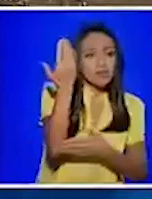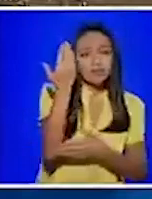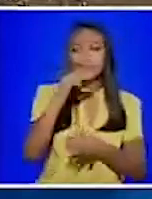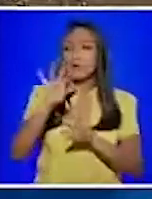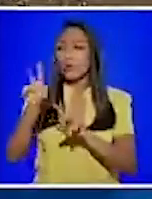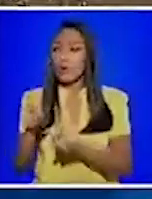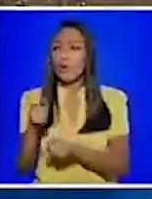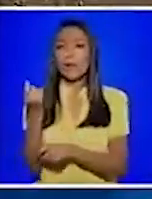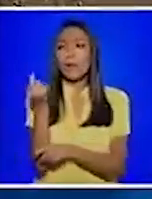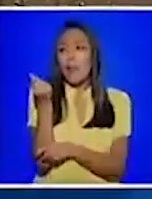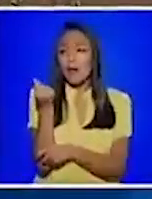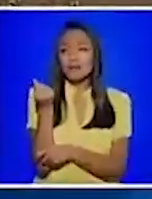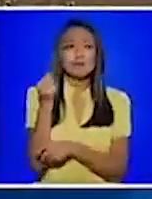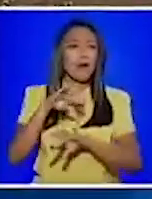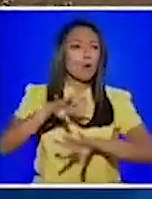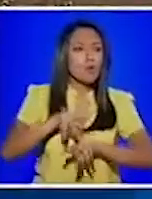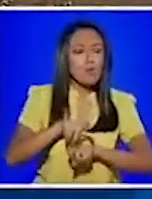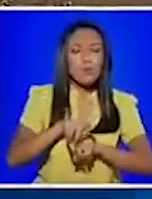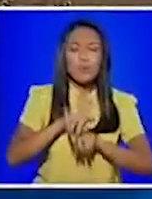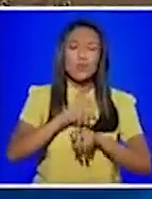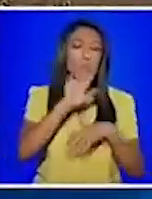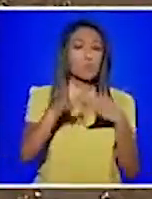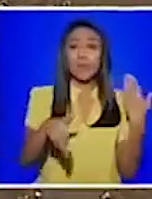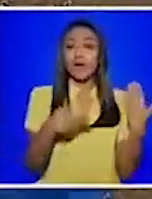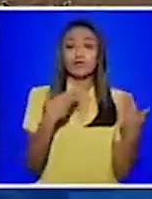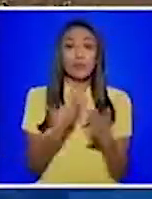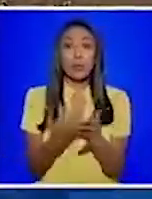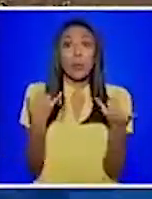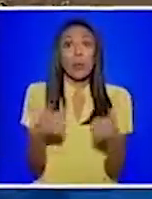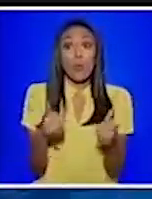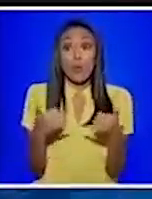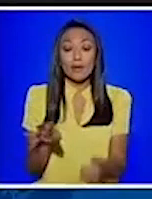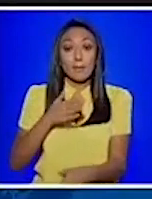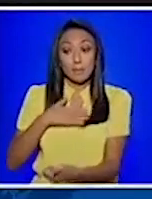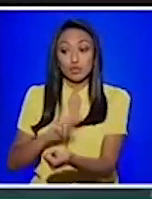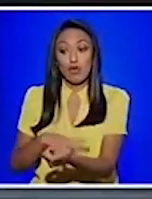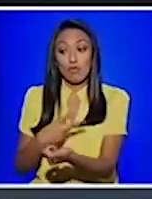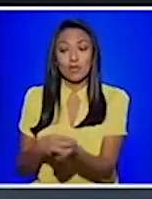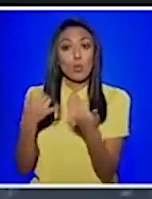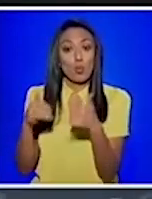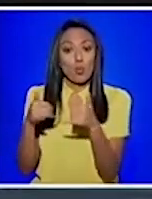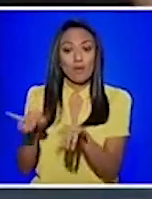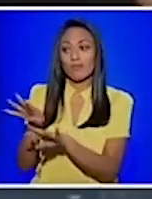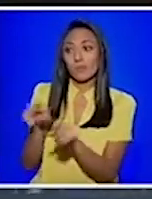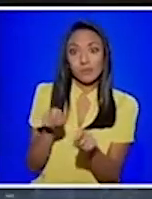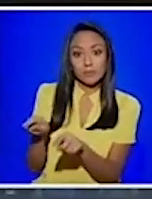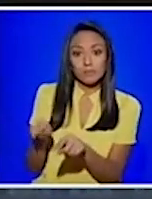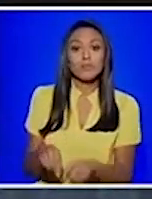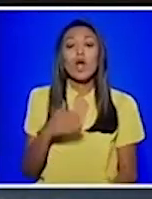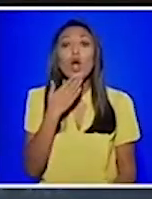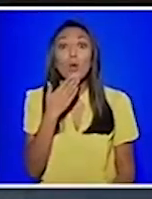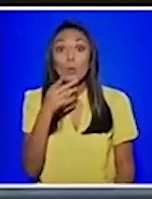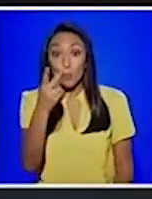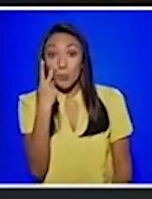bien dinero en efectivo se nos llevaron hasta los juguetes de mi sobrino en este vídeo se observa como guarda en el carro